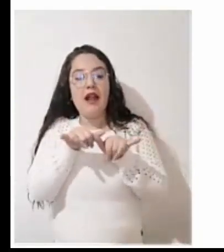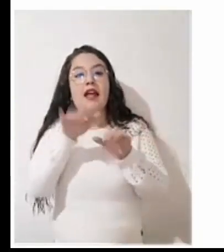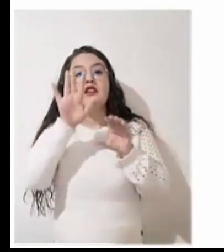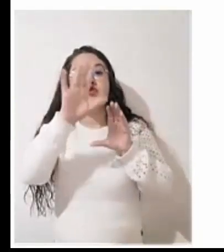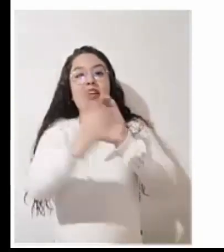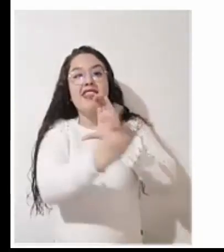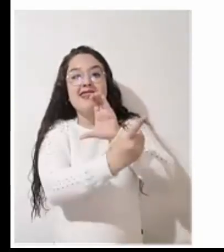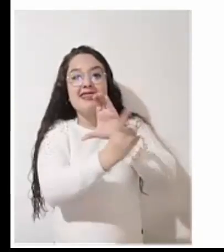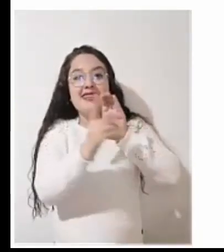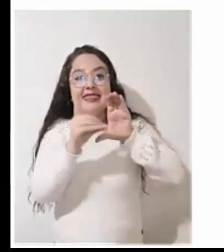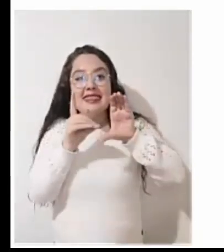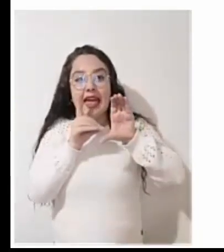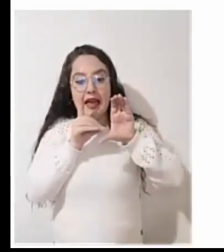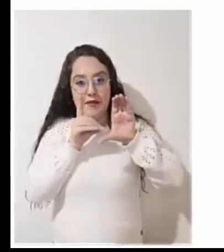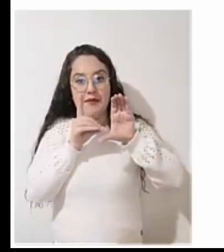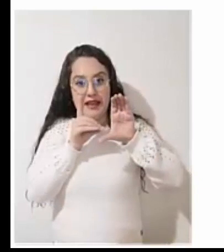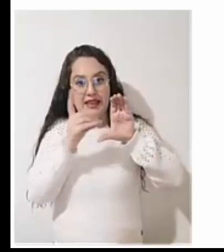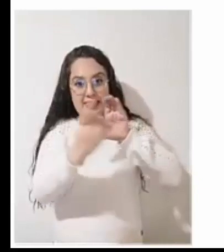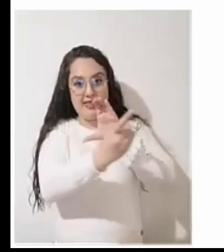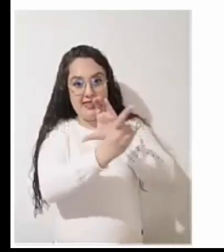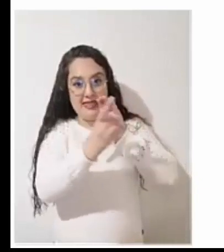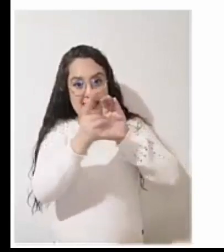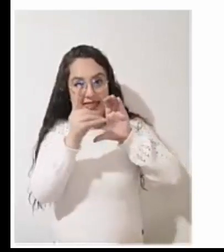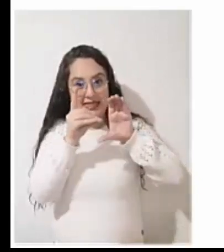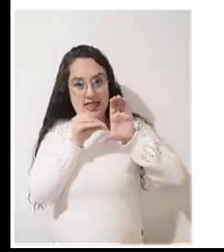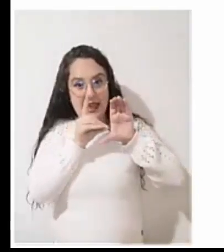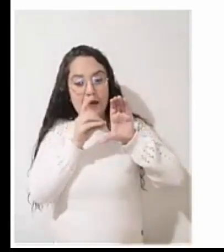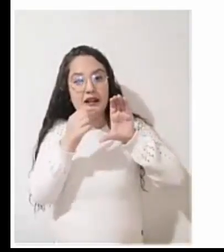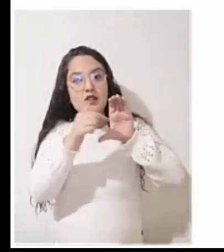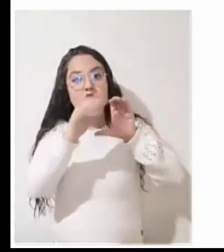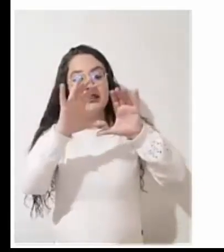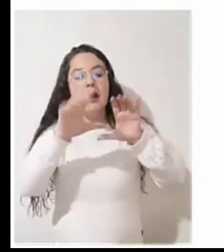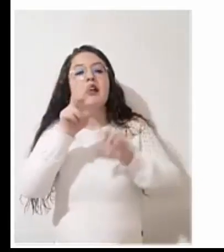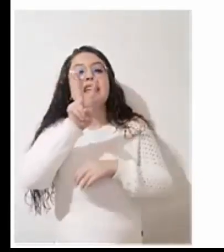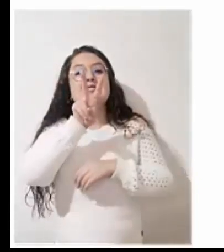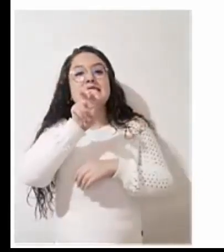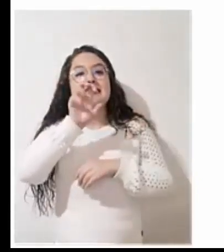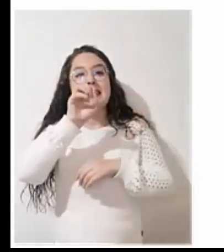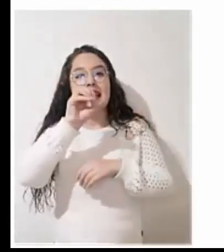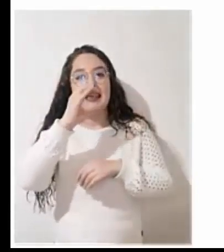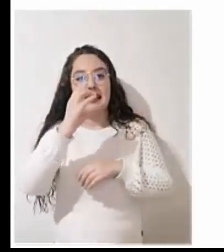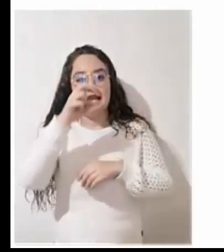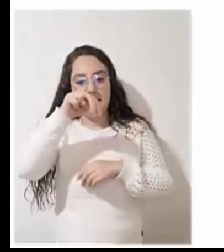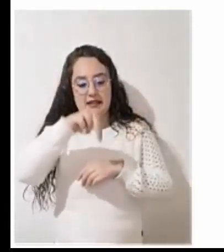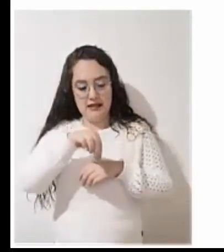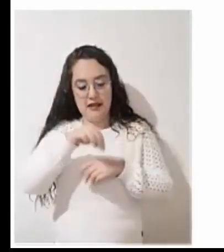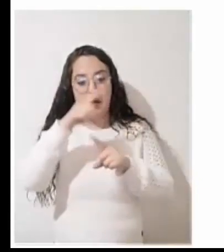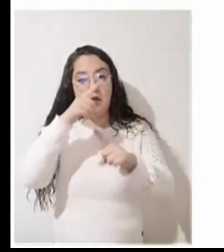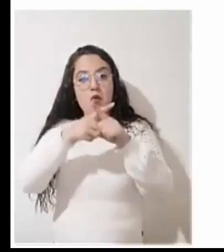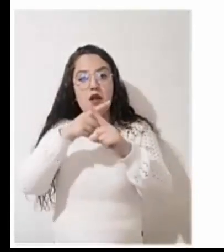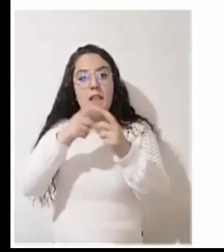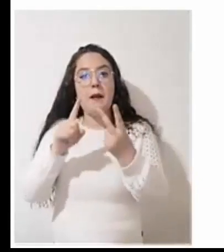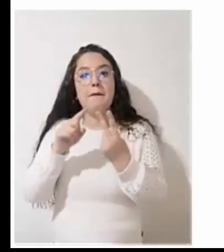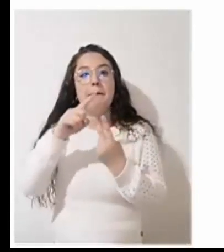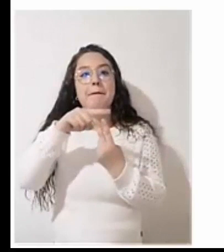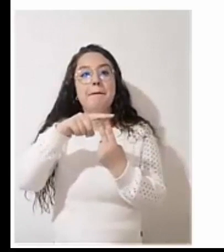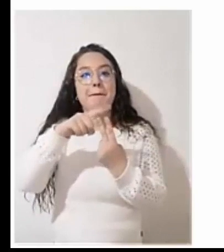al diámetro de la llanta. Es decir, esta línea verde en este caso, que en nuestro caso fueron 70 centímetros multiplicado por